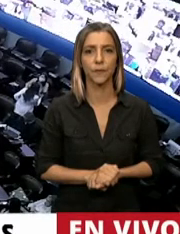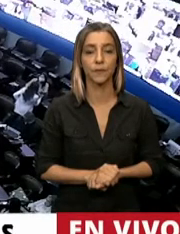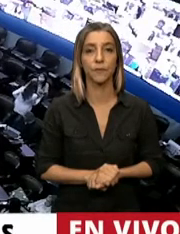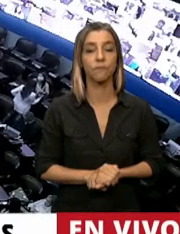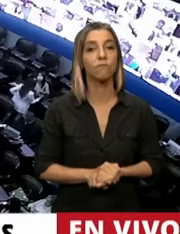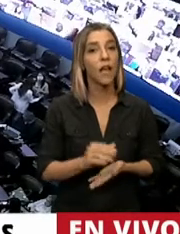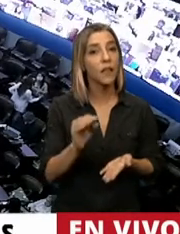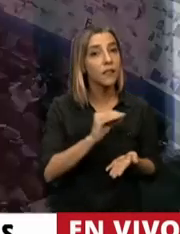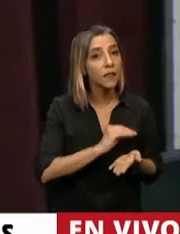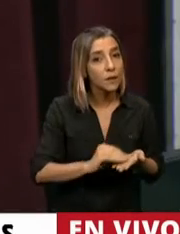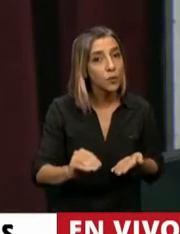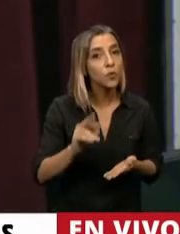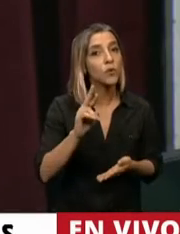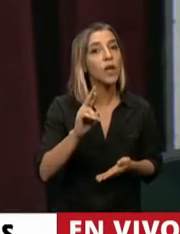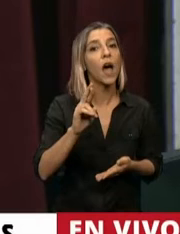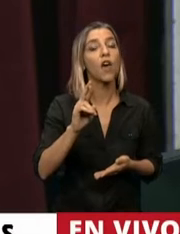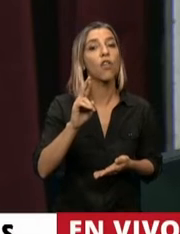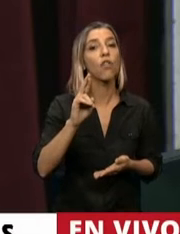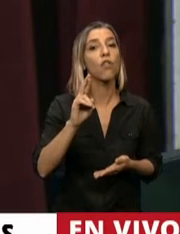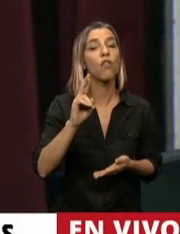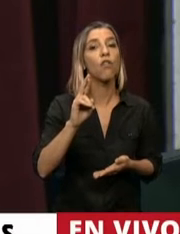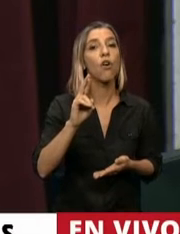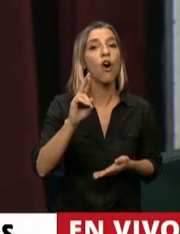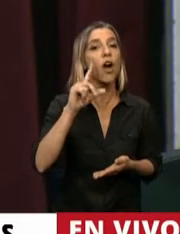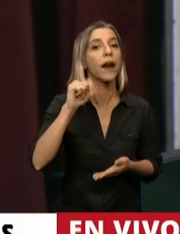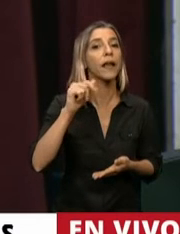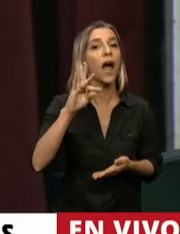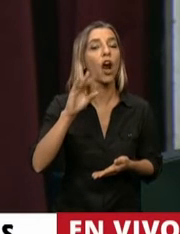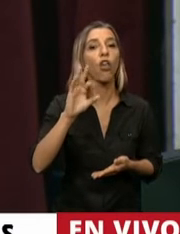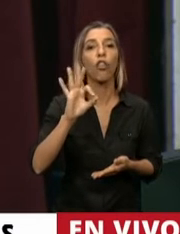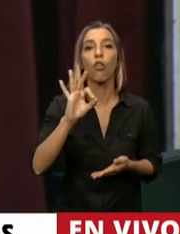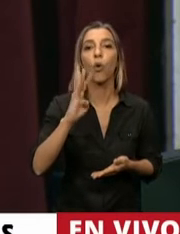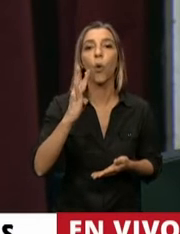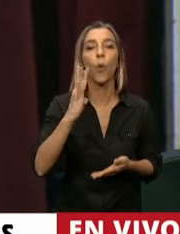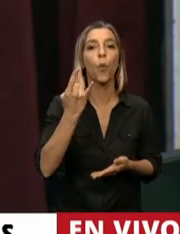diputado ricardo buryaile para aclarar el sentido de su voto